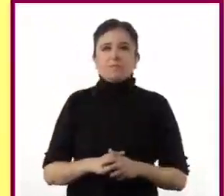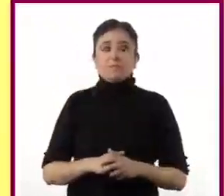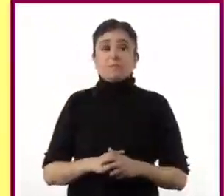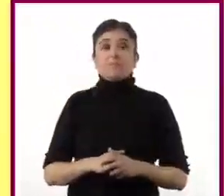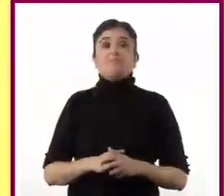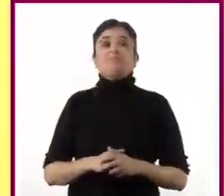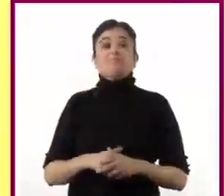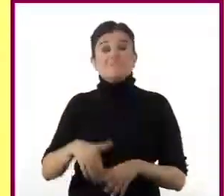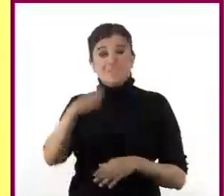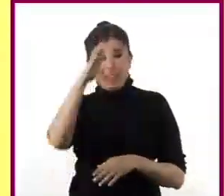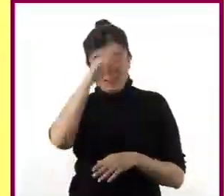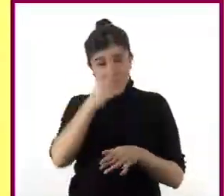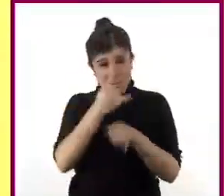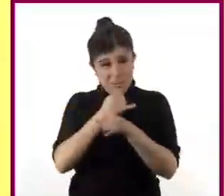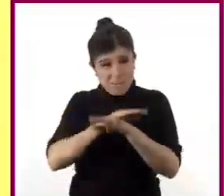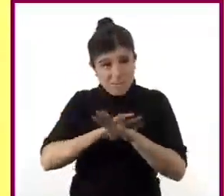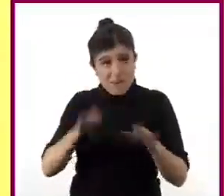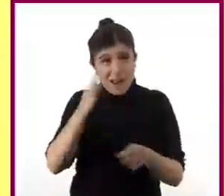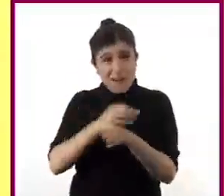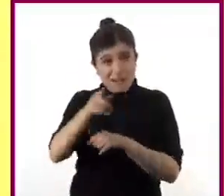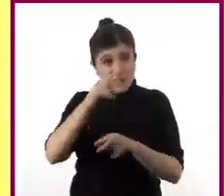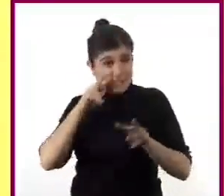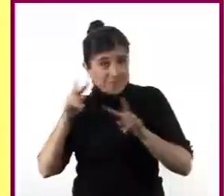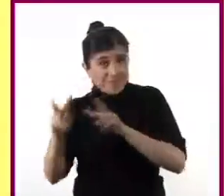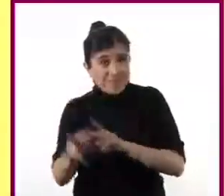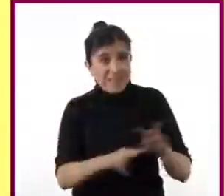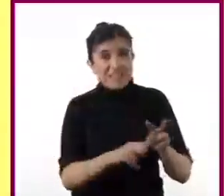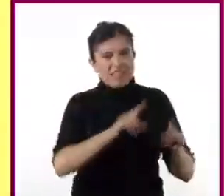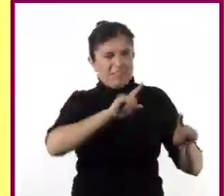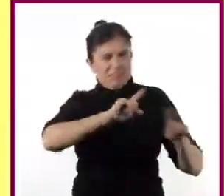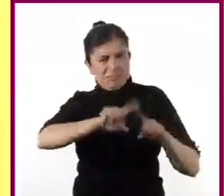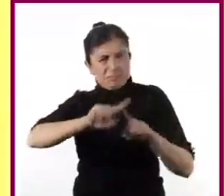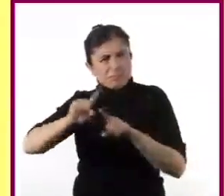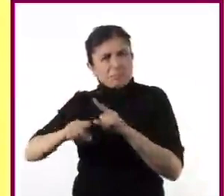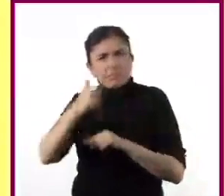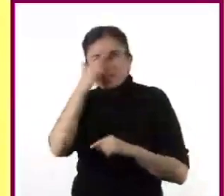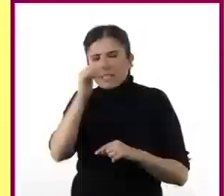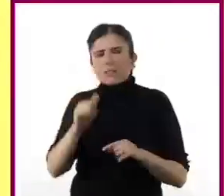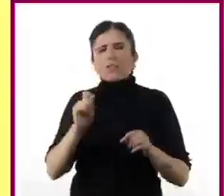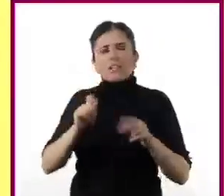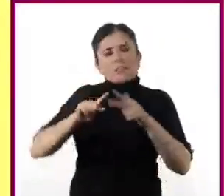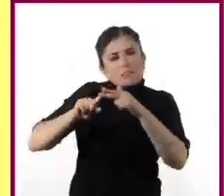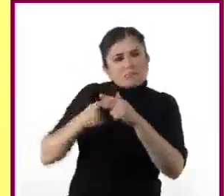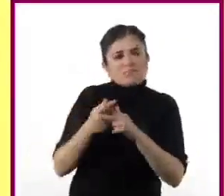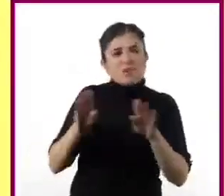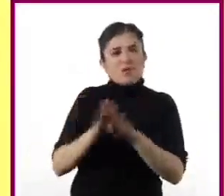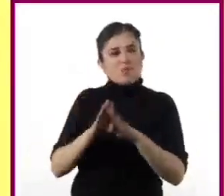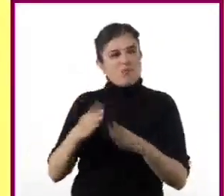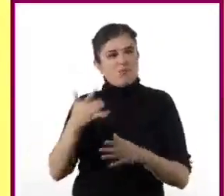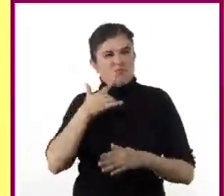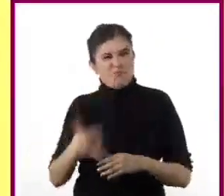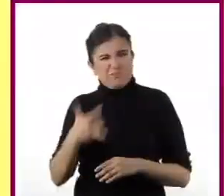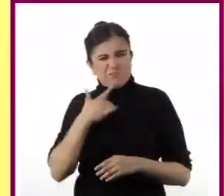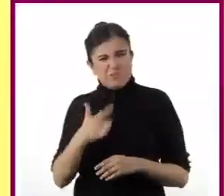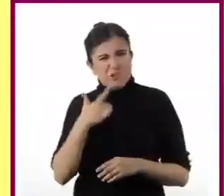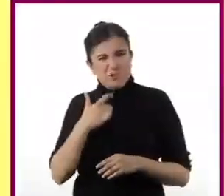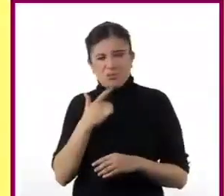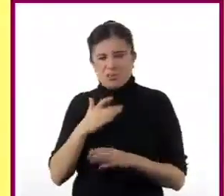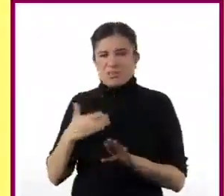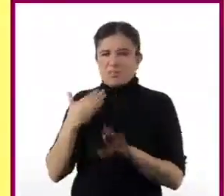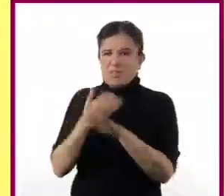De acuerdo con la información que recién presenciamos, fueron diversas las causas que dieron inicio a la lucha por la independencia de